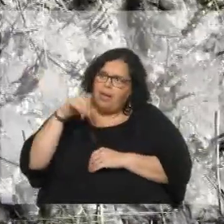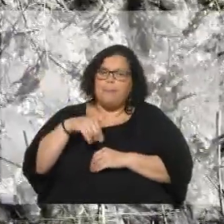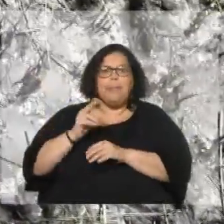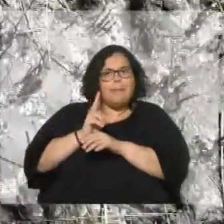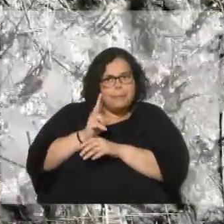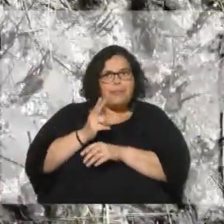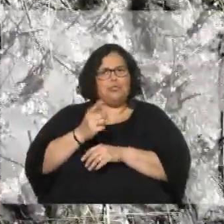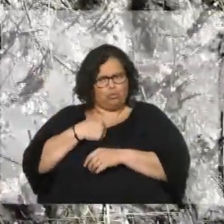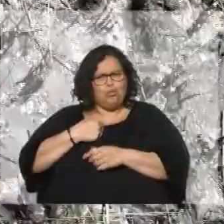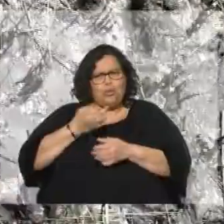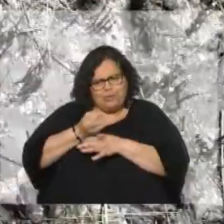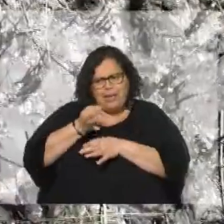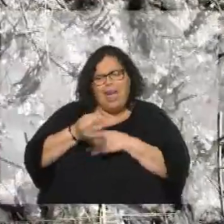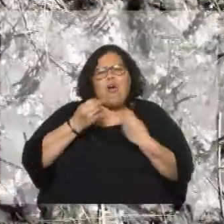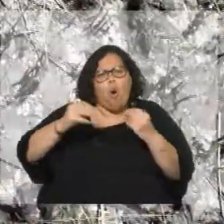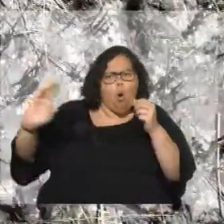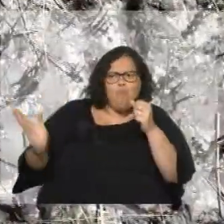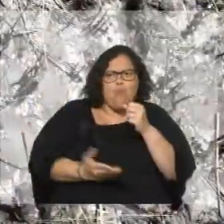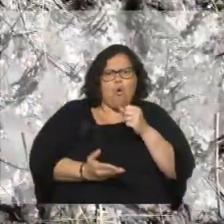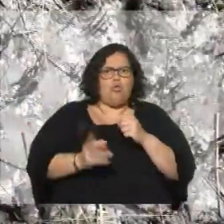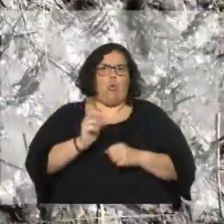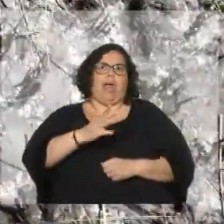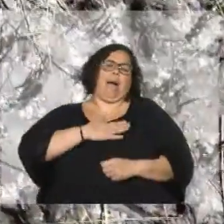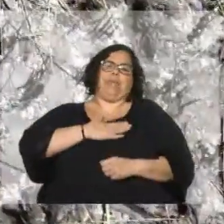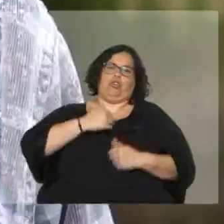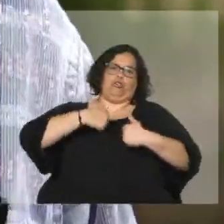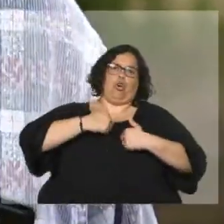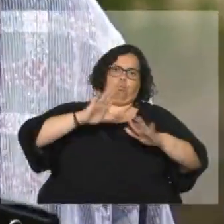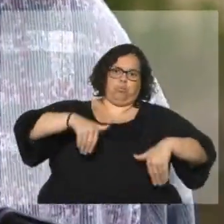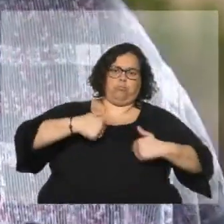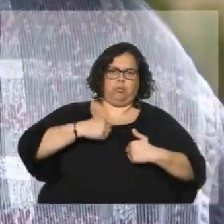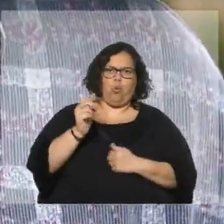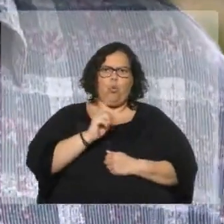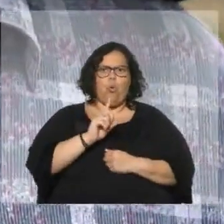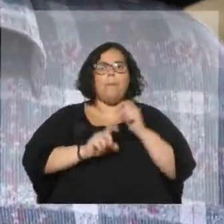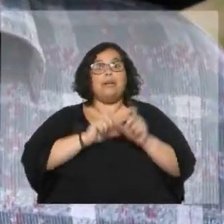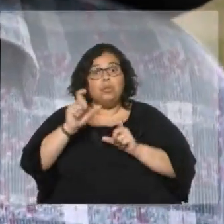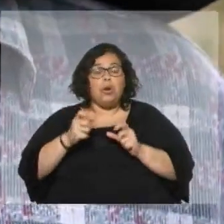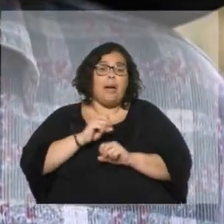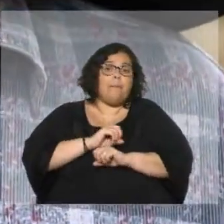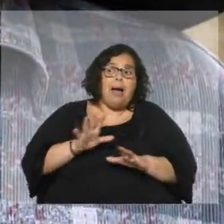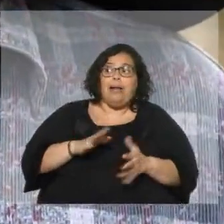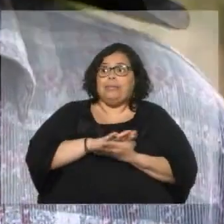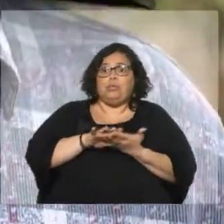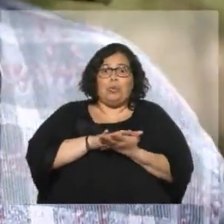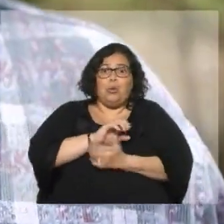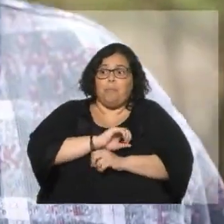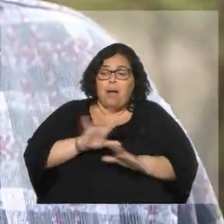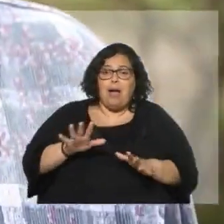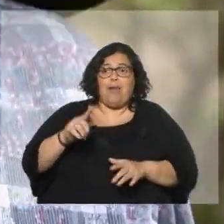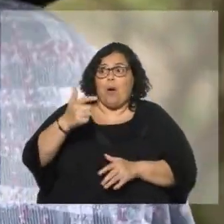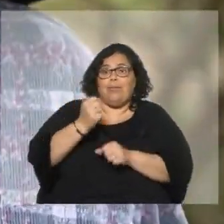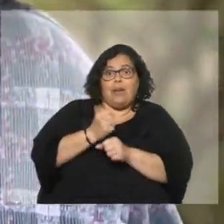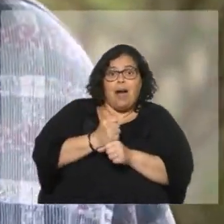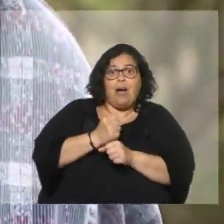cortarlo. Porque esto es así, esto no es para mí que yo lo hago, porque hay gente que de repente está pasando mal, no tiene trabajo y viene y nos pregunta a